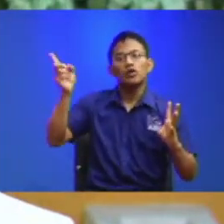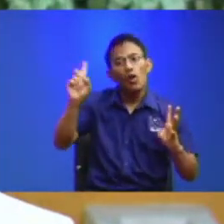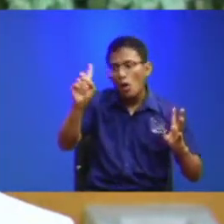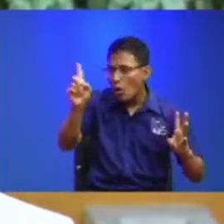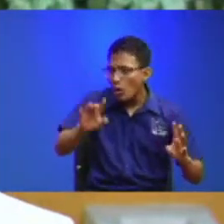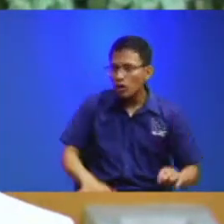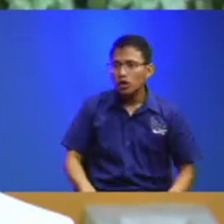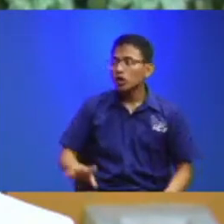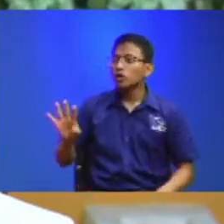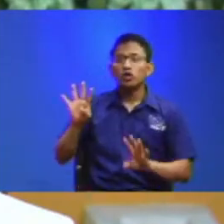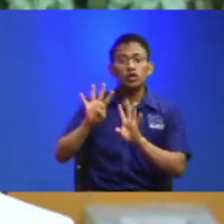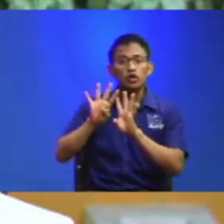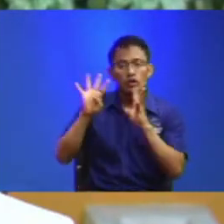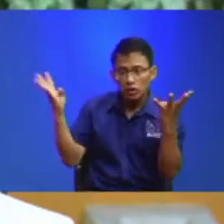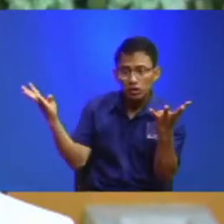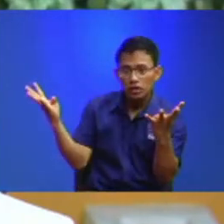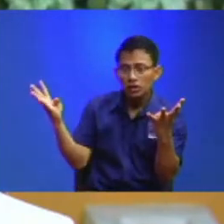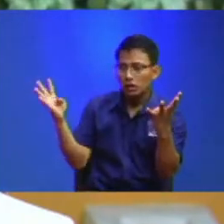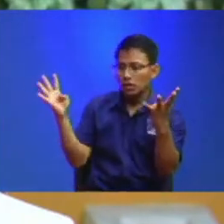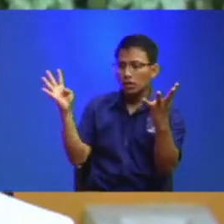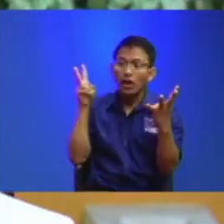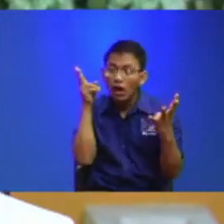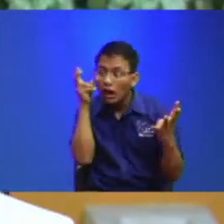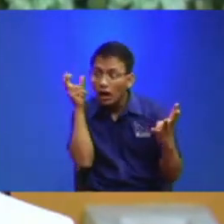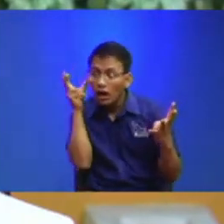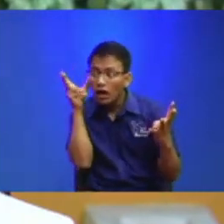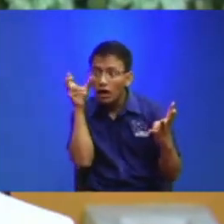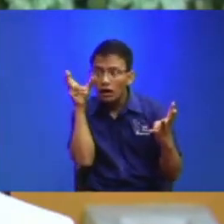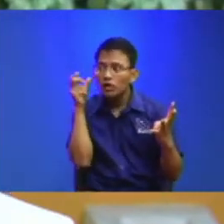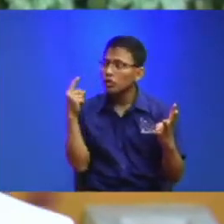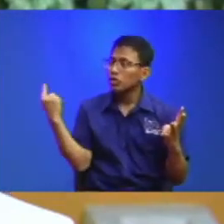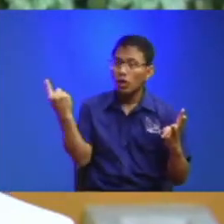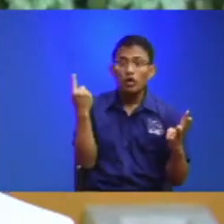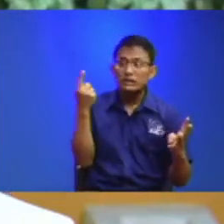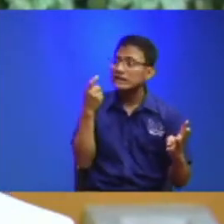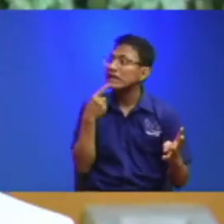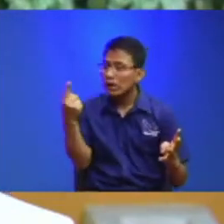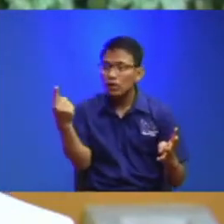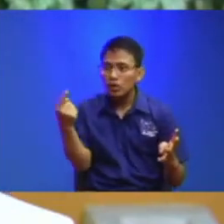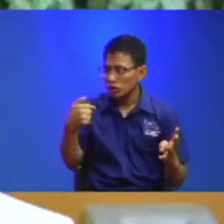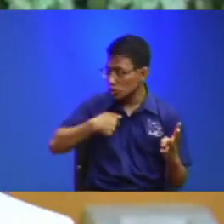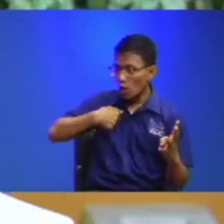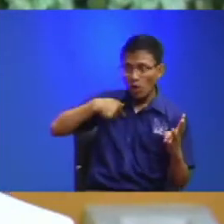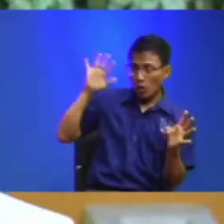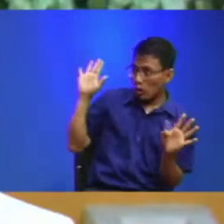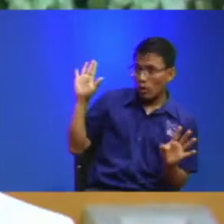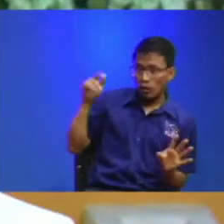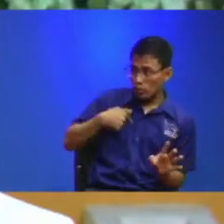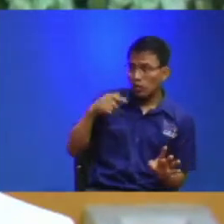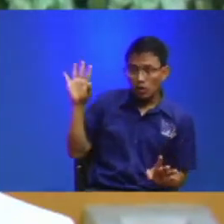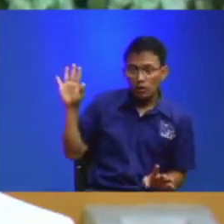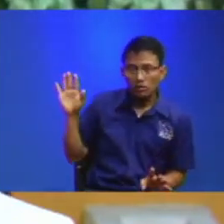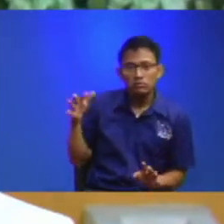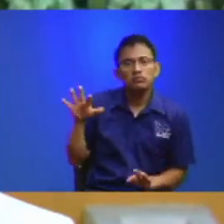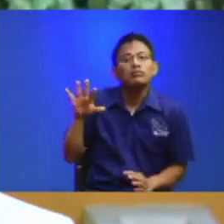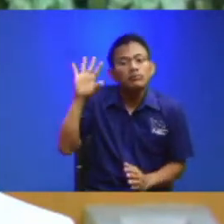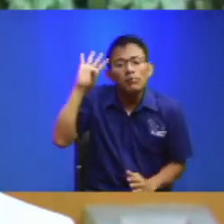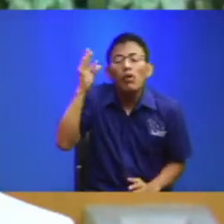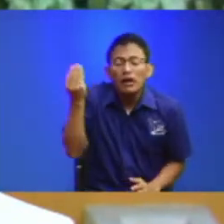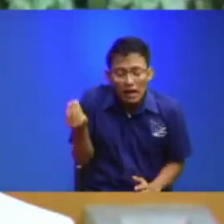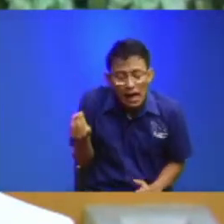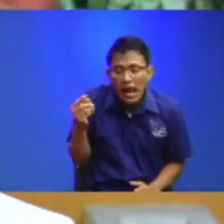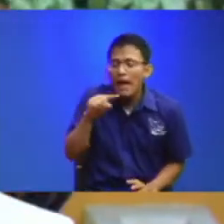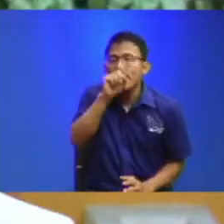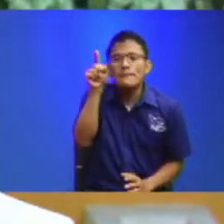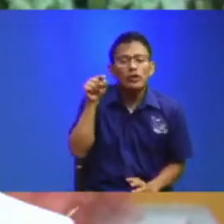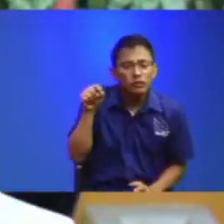Todos le dijeron: seré yo. ¿Por qué se lo dijeron? ¿Por qué le preguntaron, seré yo?